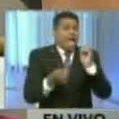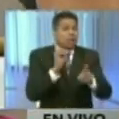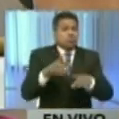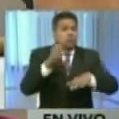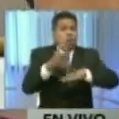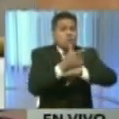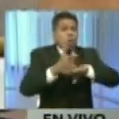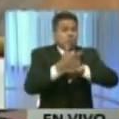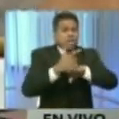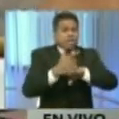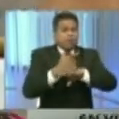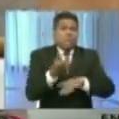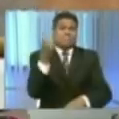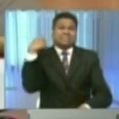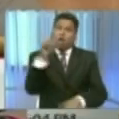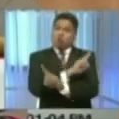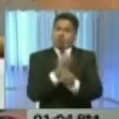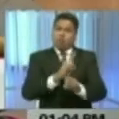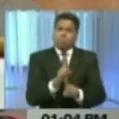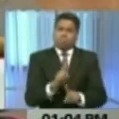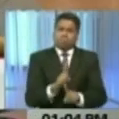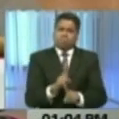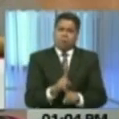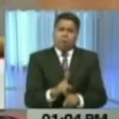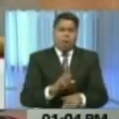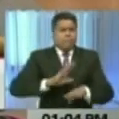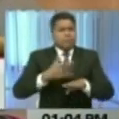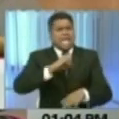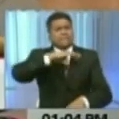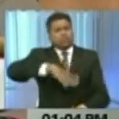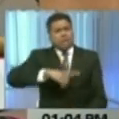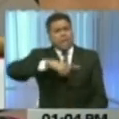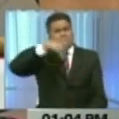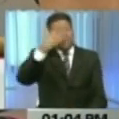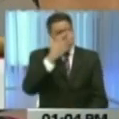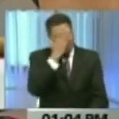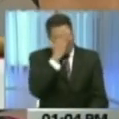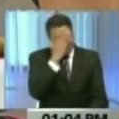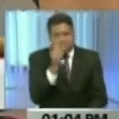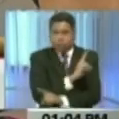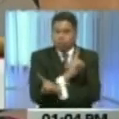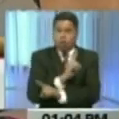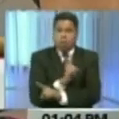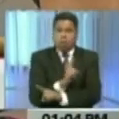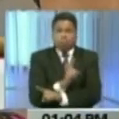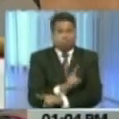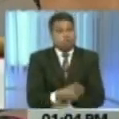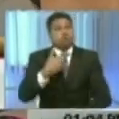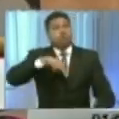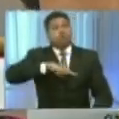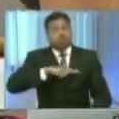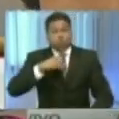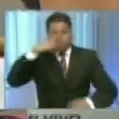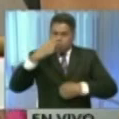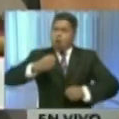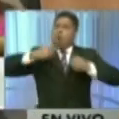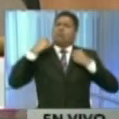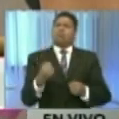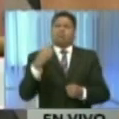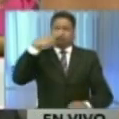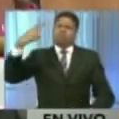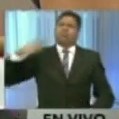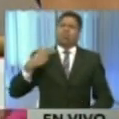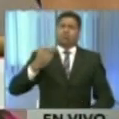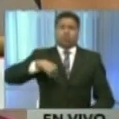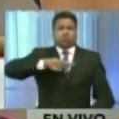historia porque les da vergüenza. A nosotros no nos da vergüenza, nos llena de orgullo y nos llena de honor de ser venezolanos, de lo